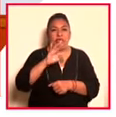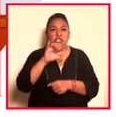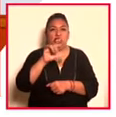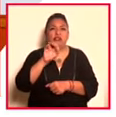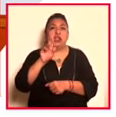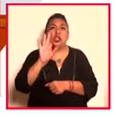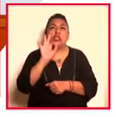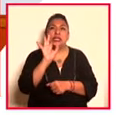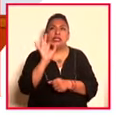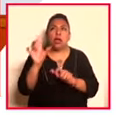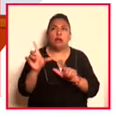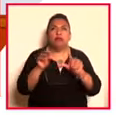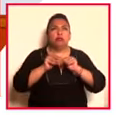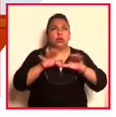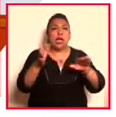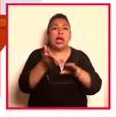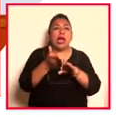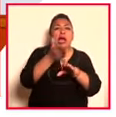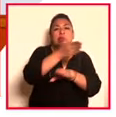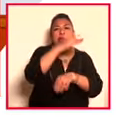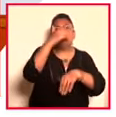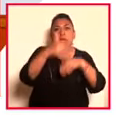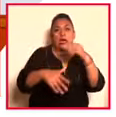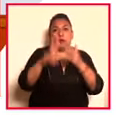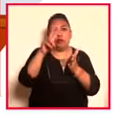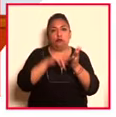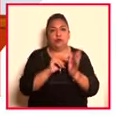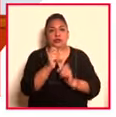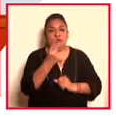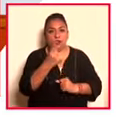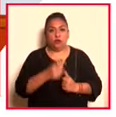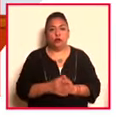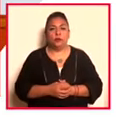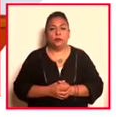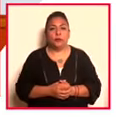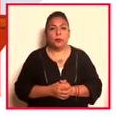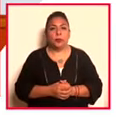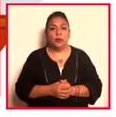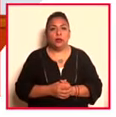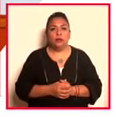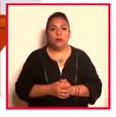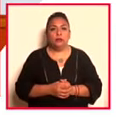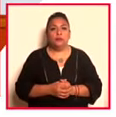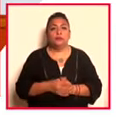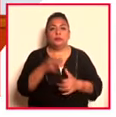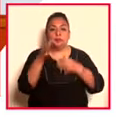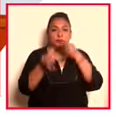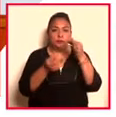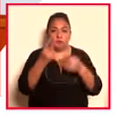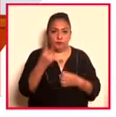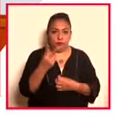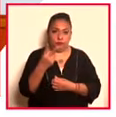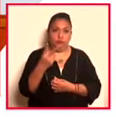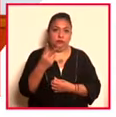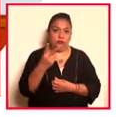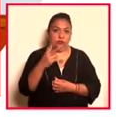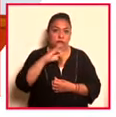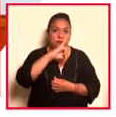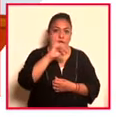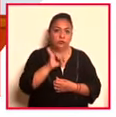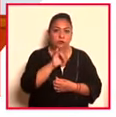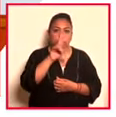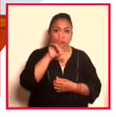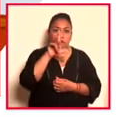llegará a las pantallas antes de que concluya este año. Noticias 22, Julio